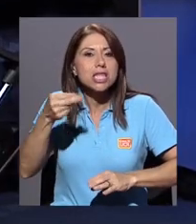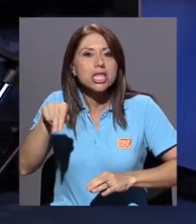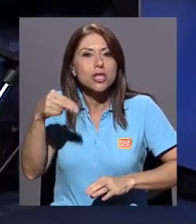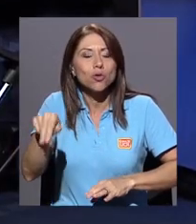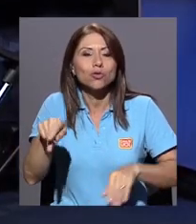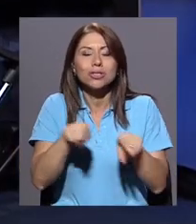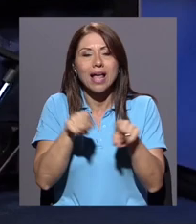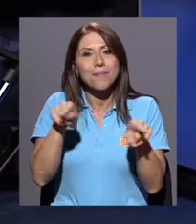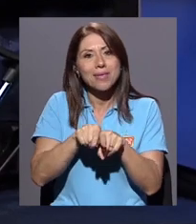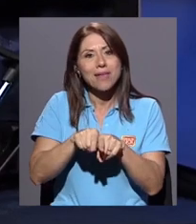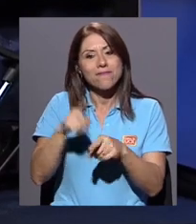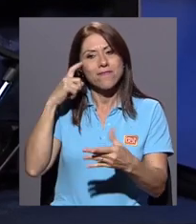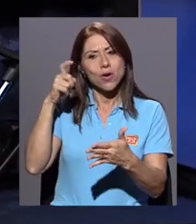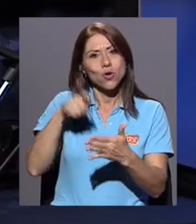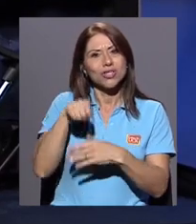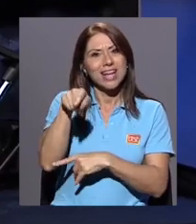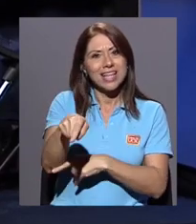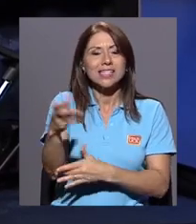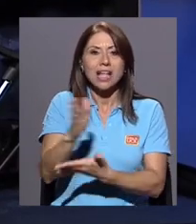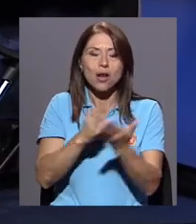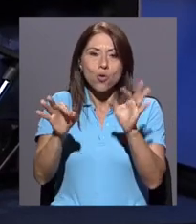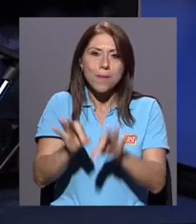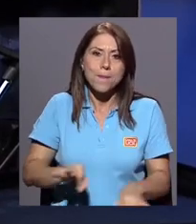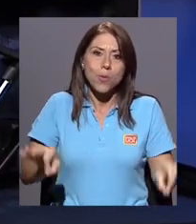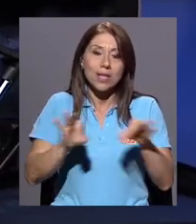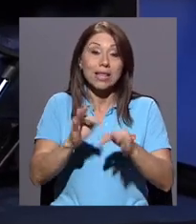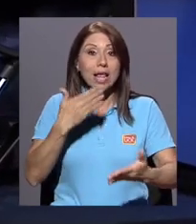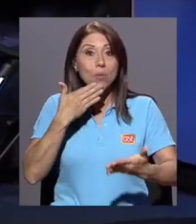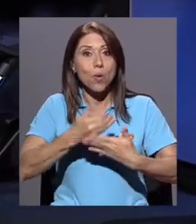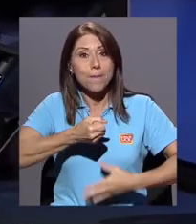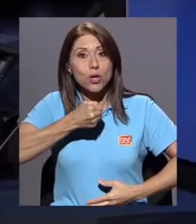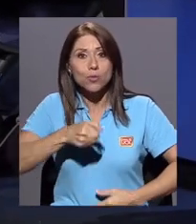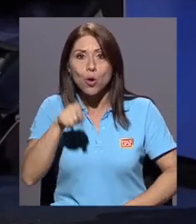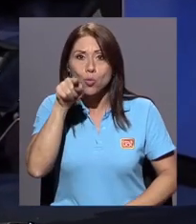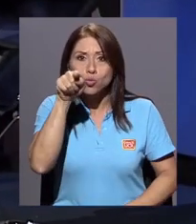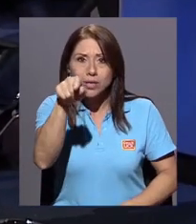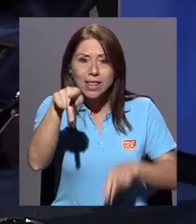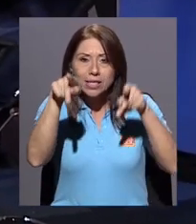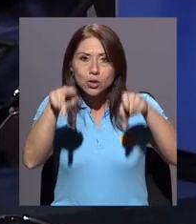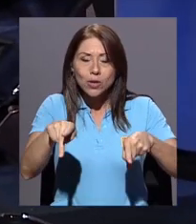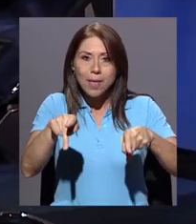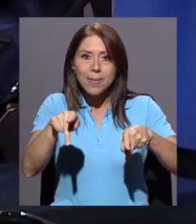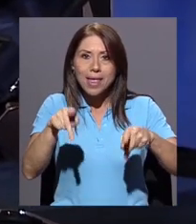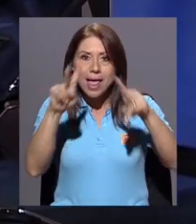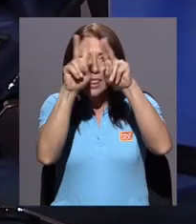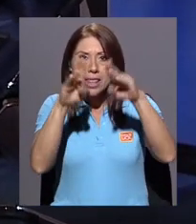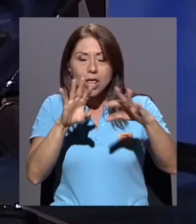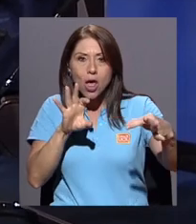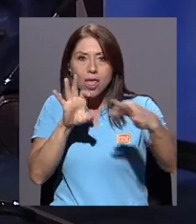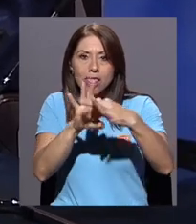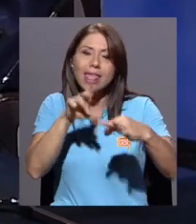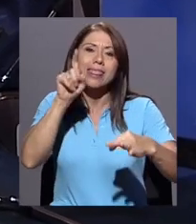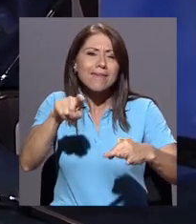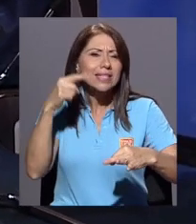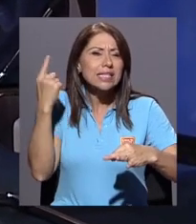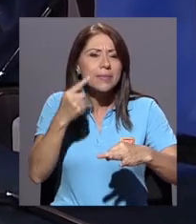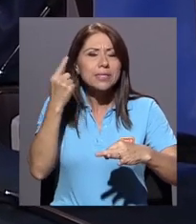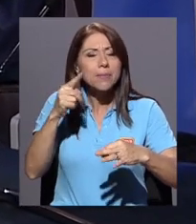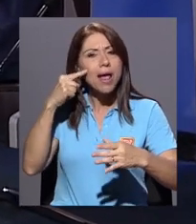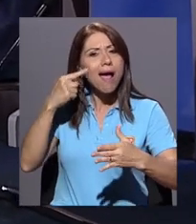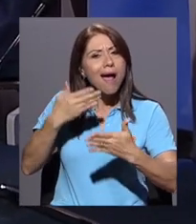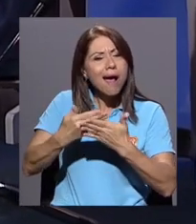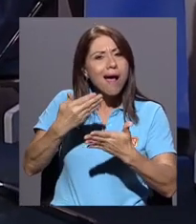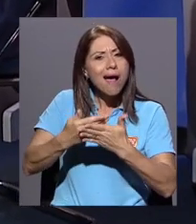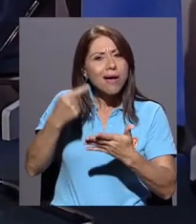algo que hoy es fundamental. El buen periodismo, usted como ciudadano desde sus redes sociales, debe verificar